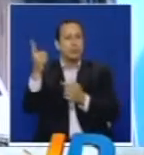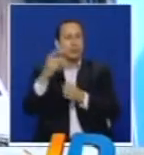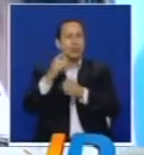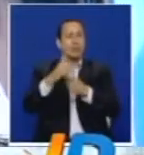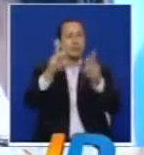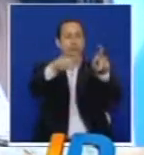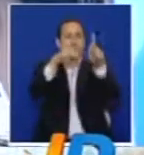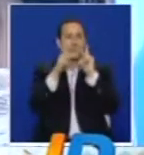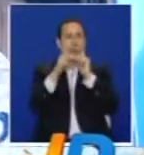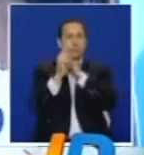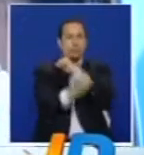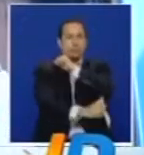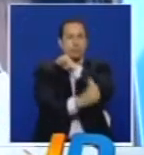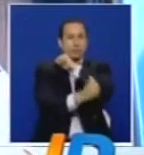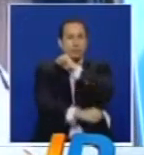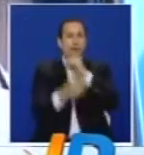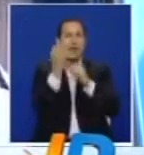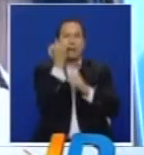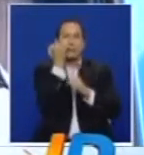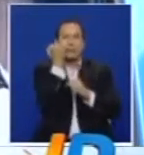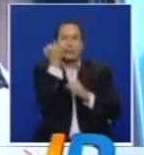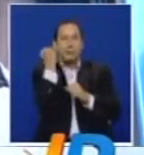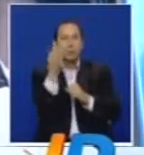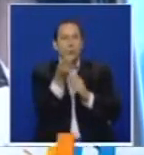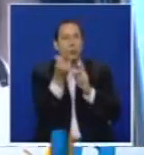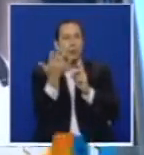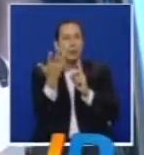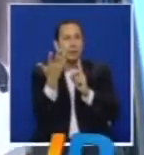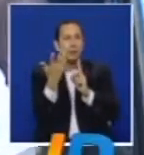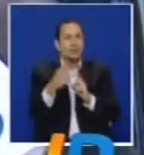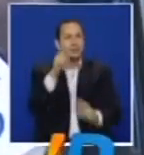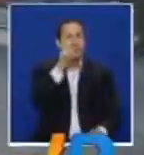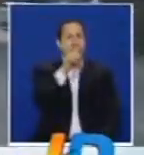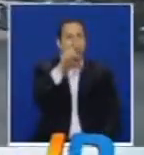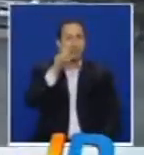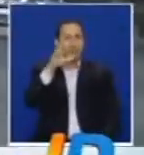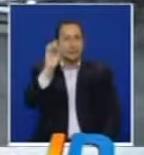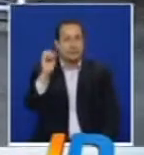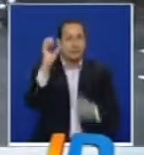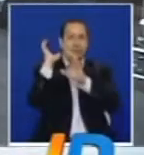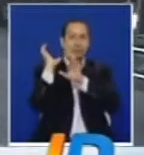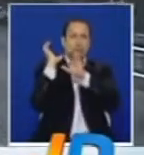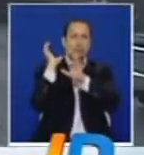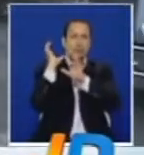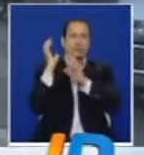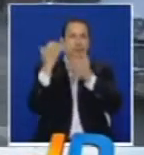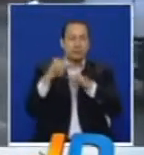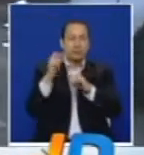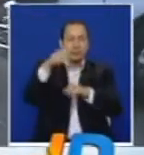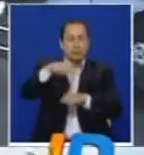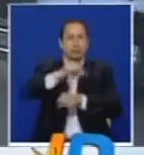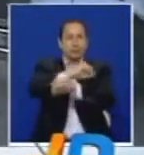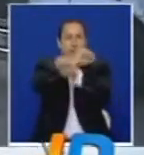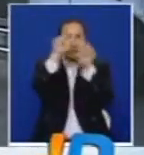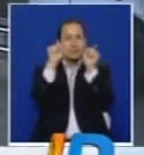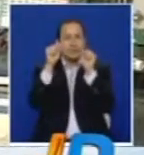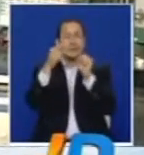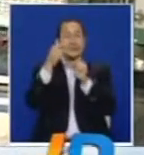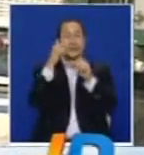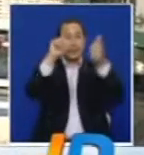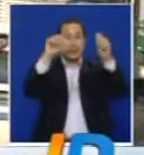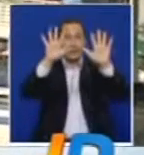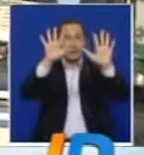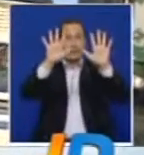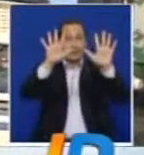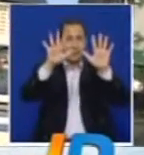Boyacá. ¿Qué es lo que usted trae? Zanahoria. ¿Cuánto trae? 110 bultos. aunque desde esta mañana solo han ingresado 10 tractomulas cargadas